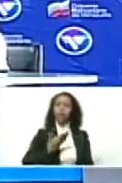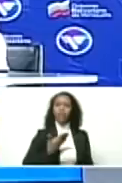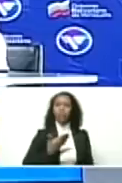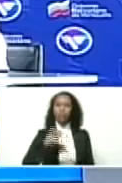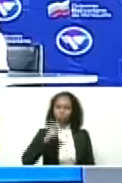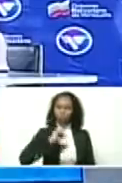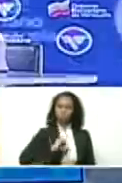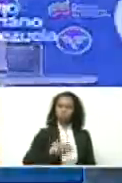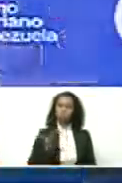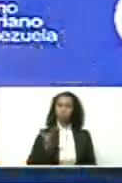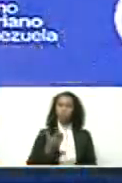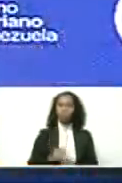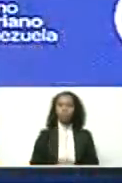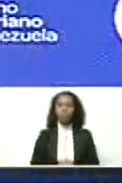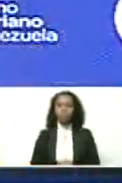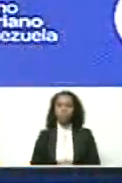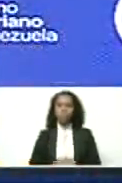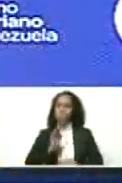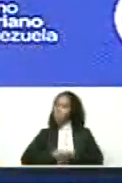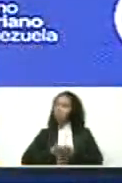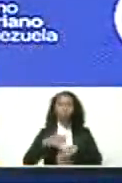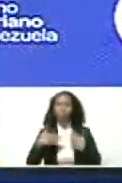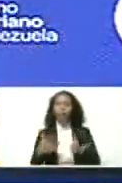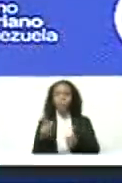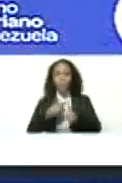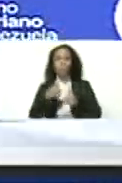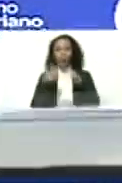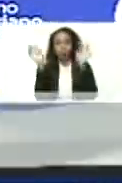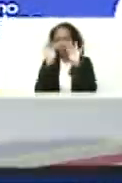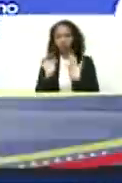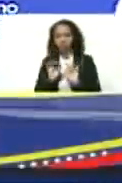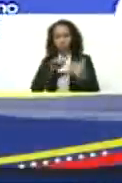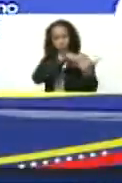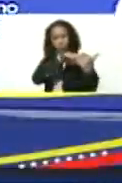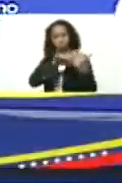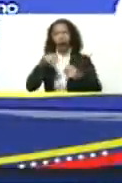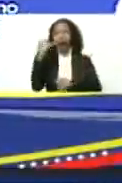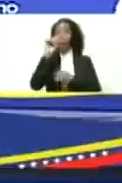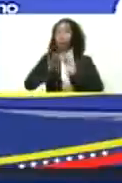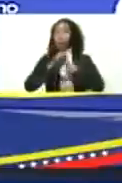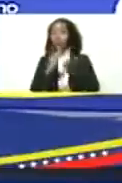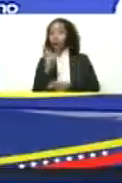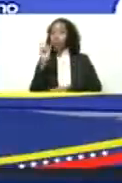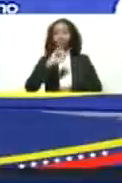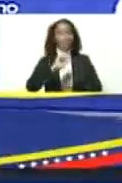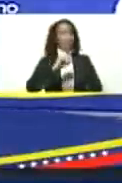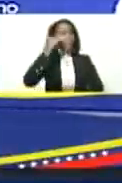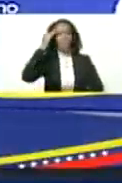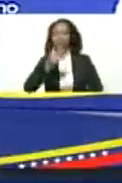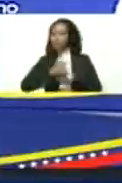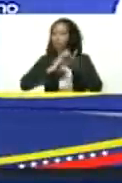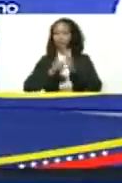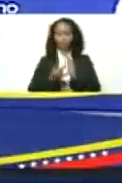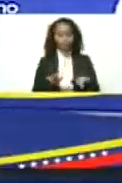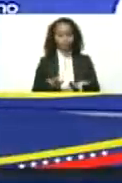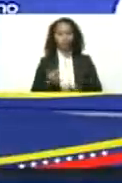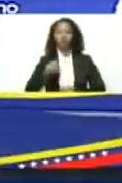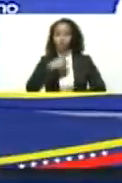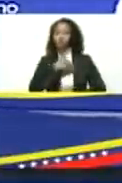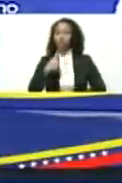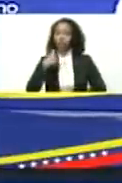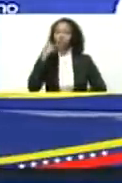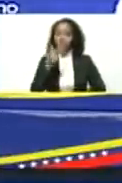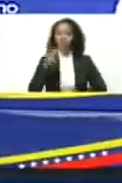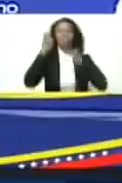se puede, porque la principal forma de guerra que hay en el mundo no es la militar. Quiero decirlo en